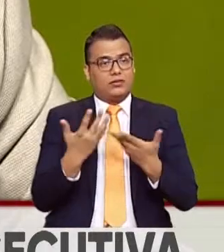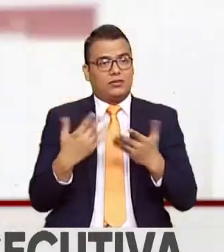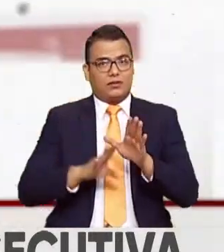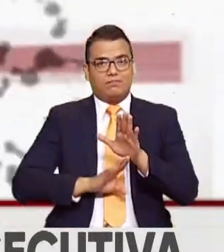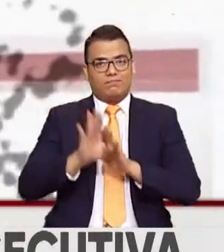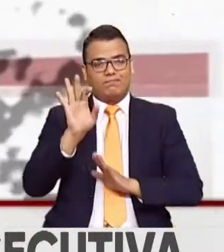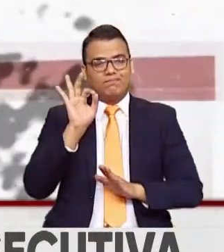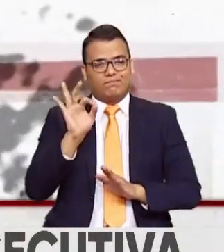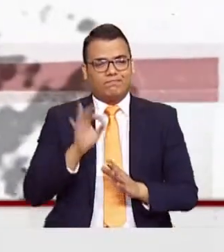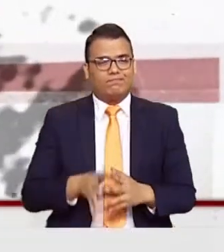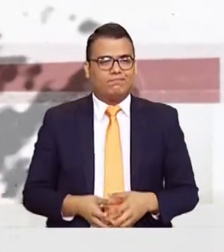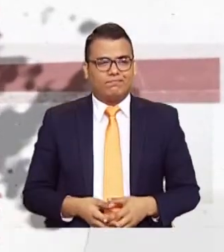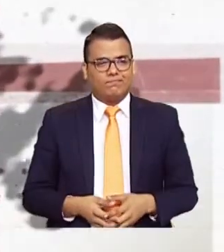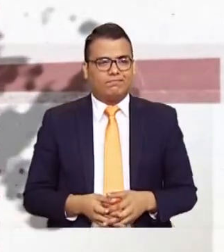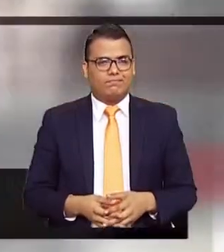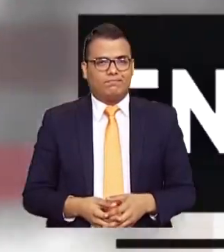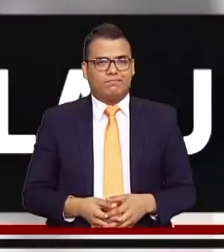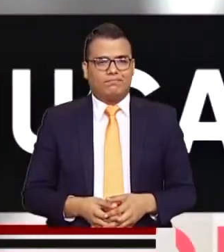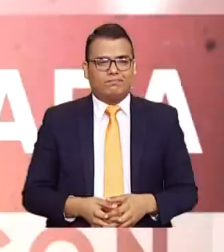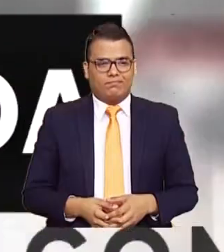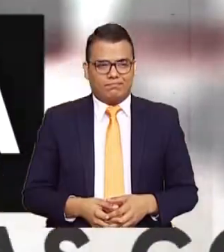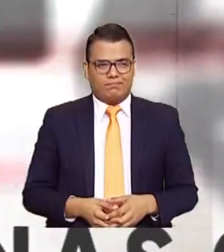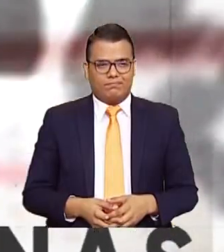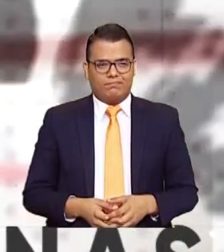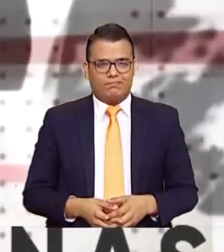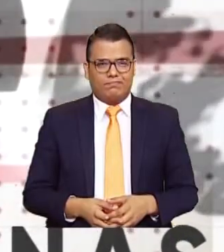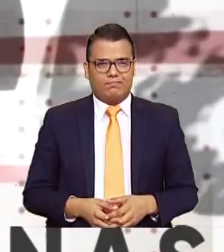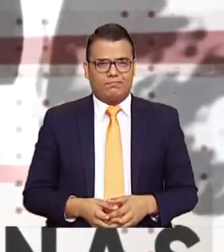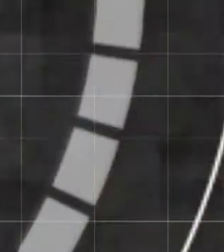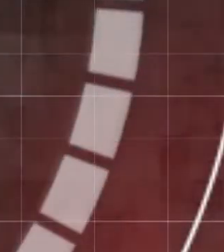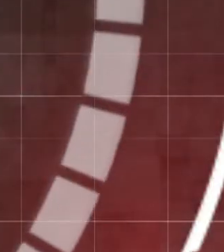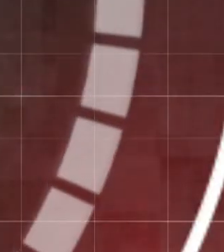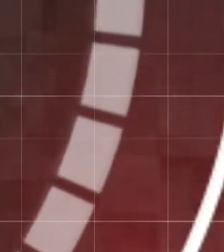deportivo en la juzgada condenas